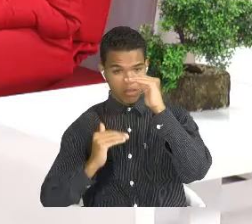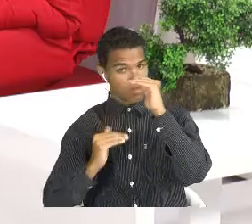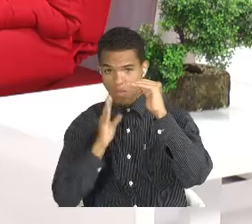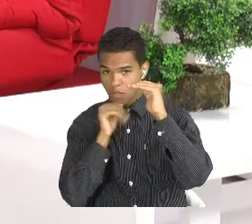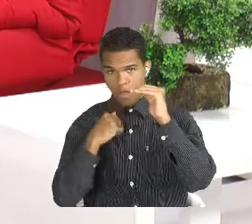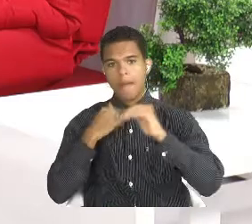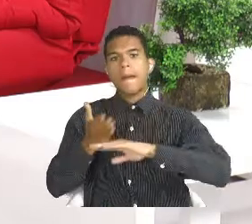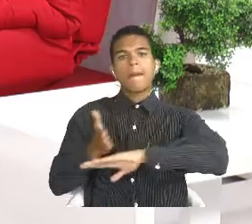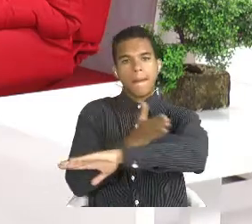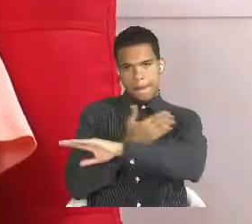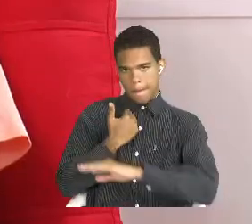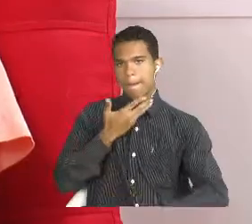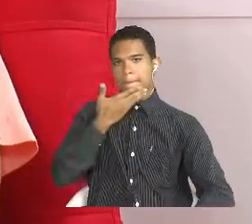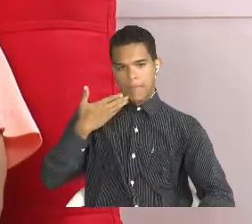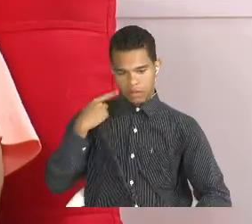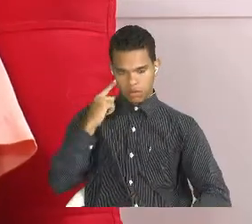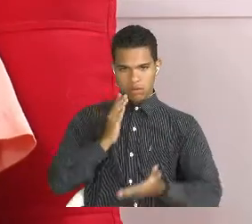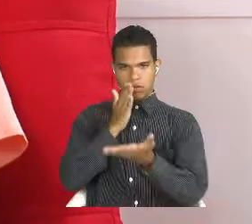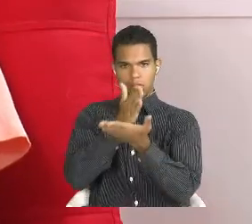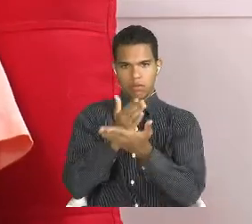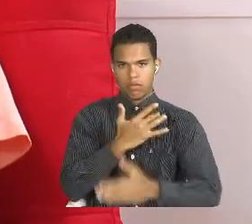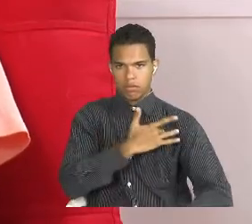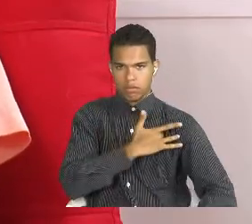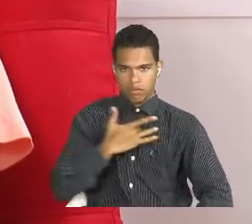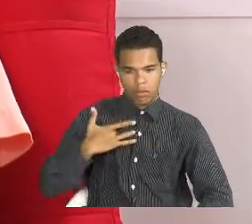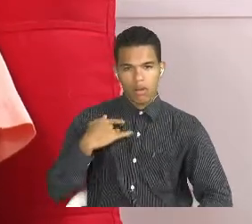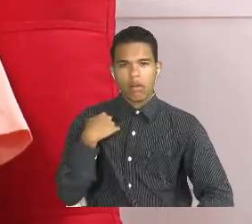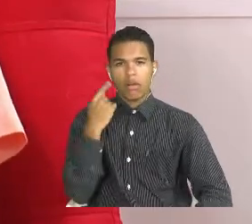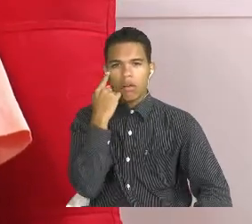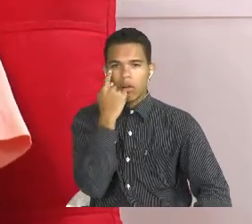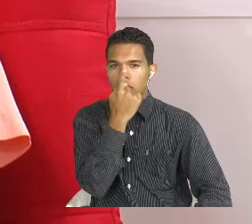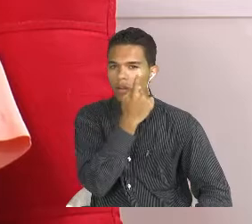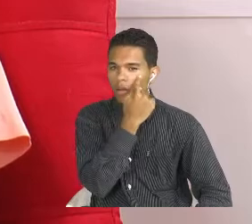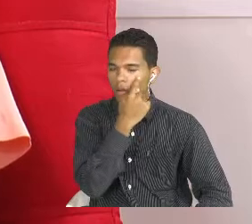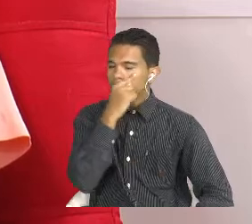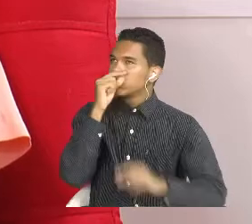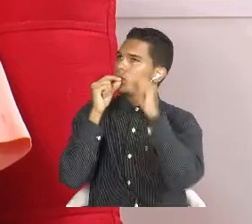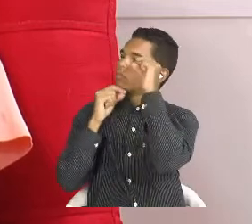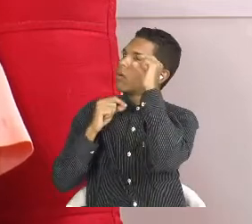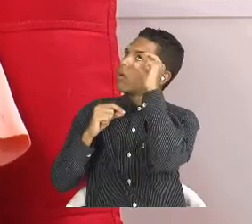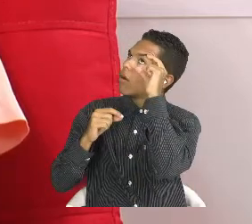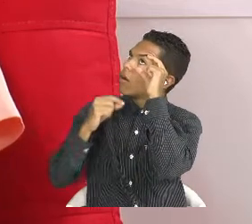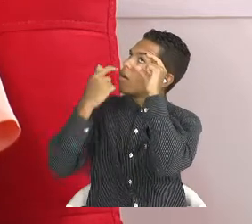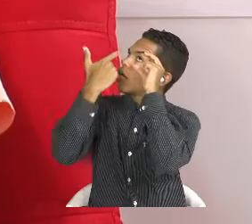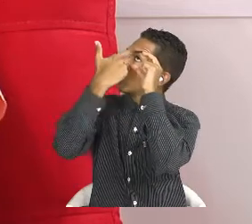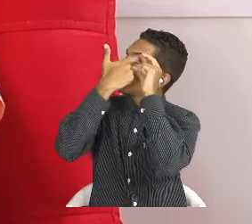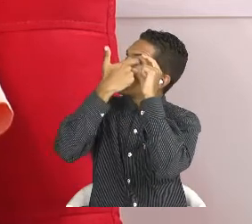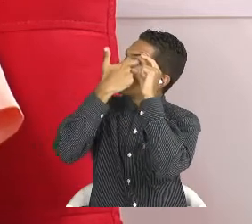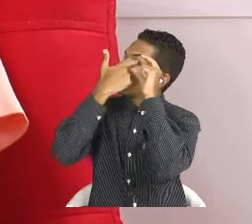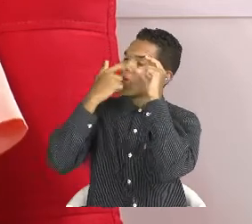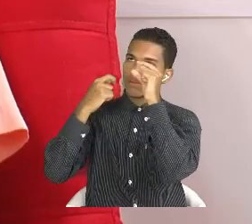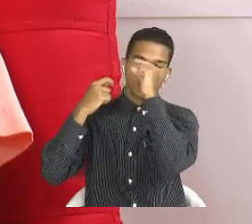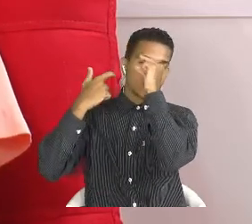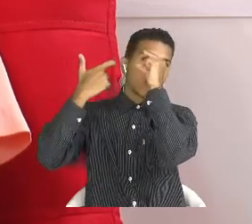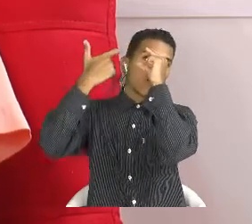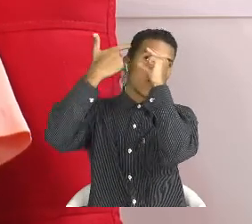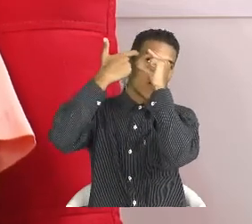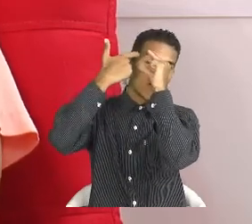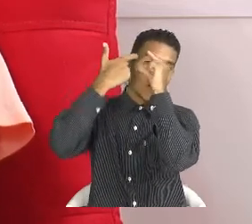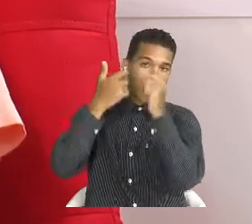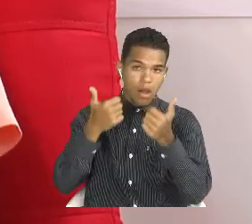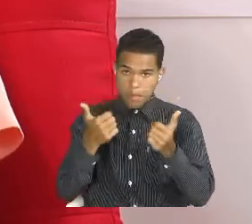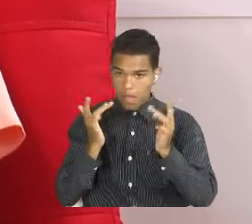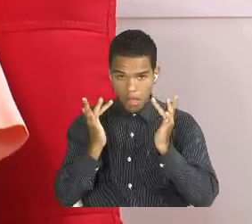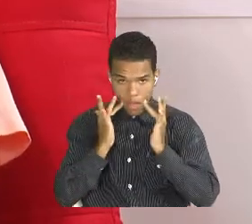pasen los años, aumenta el riesgo, si hay la herencia además, de hacer manifestaciones de esta enfermedad. Y después vienen los glaucomas